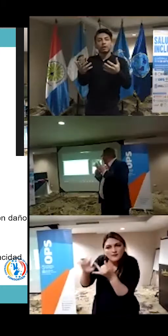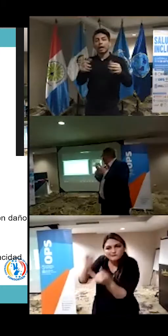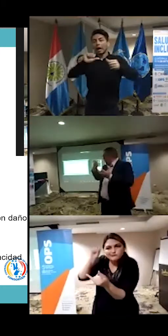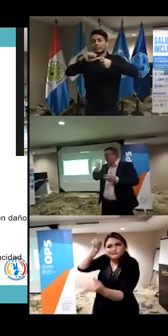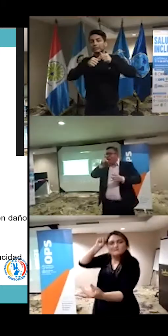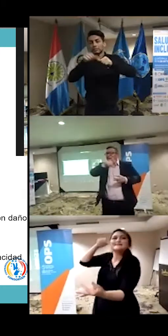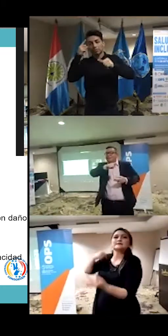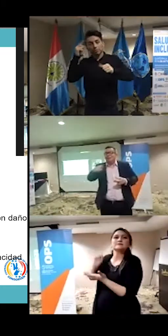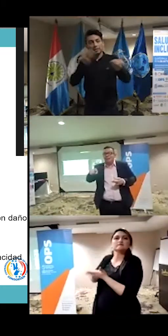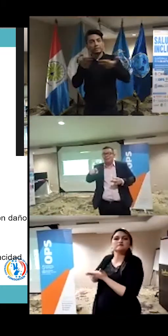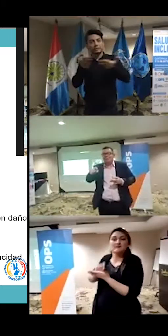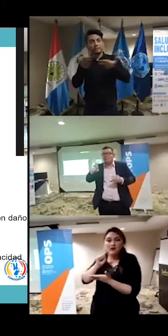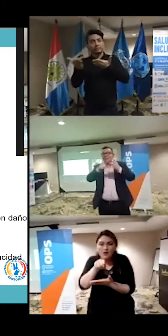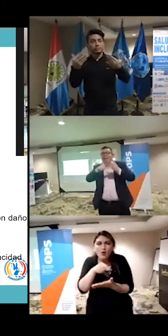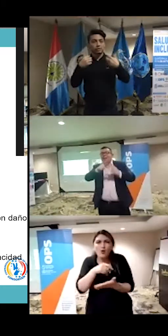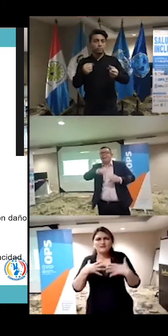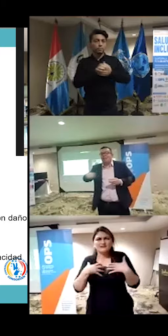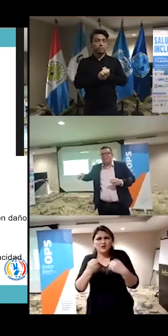acceso a los servicios de salud.